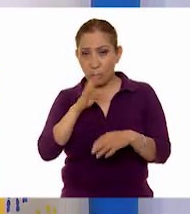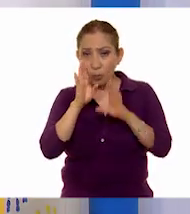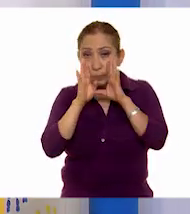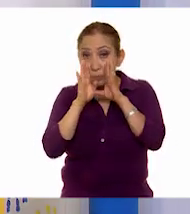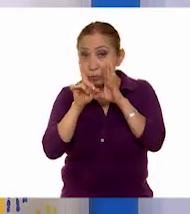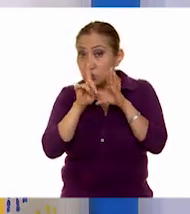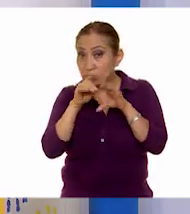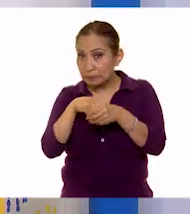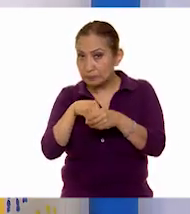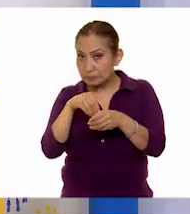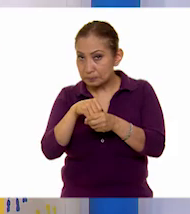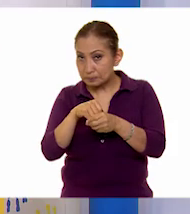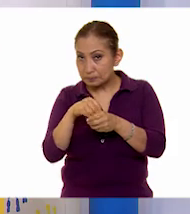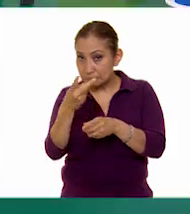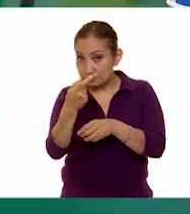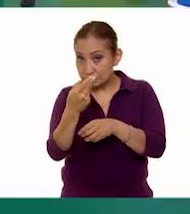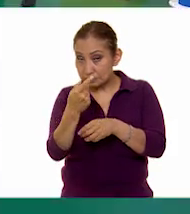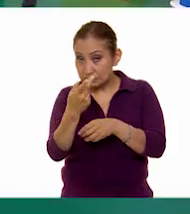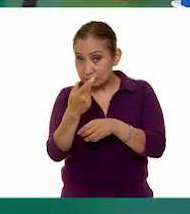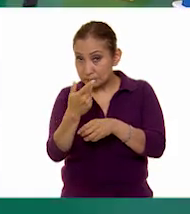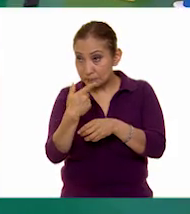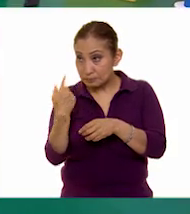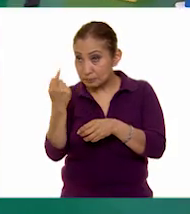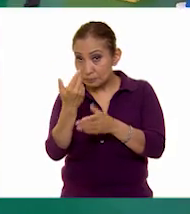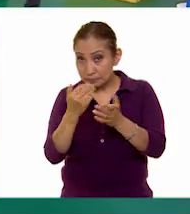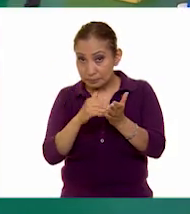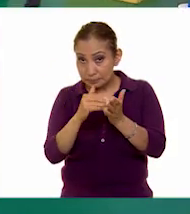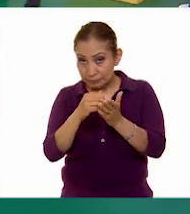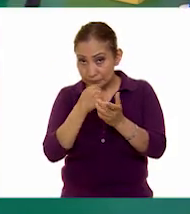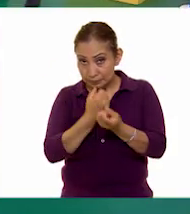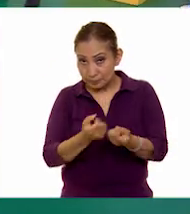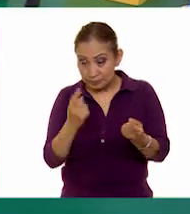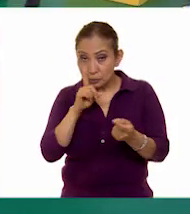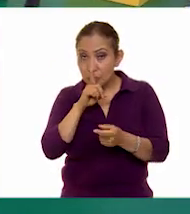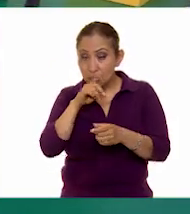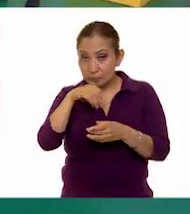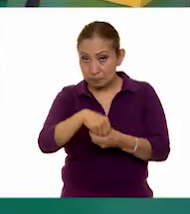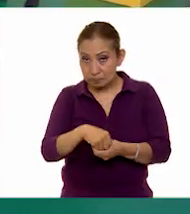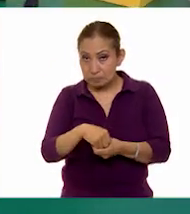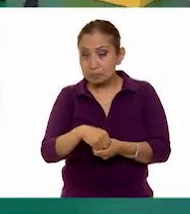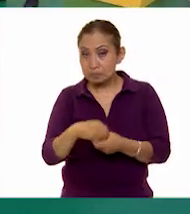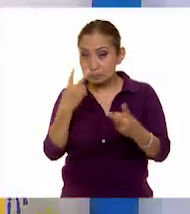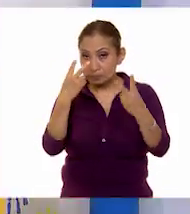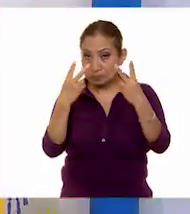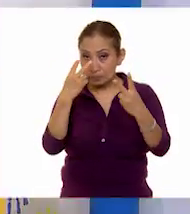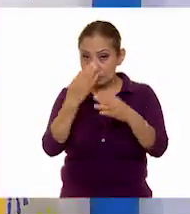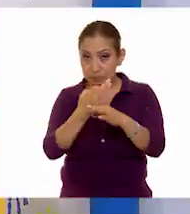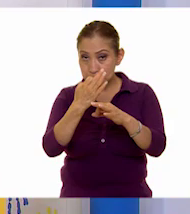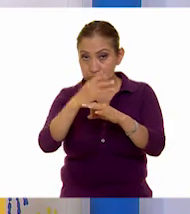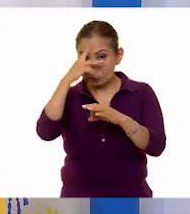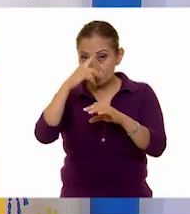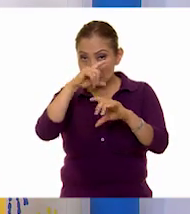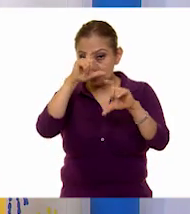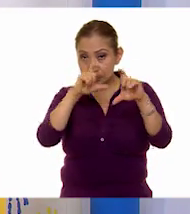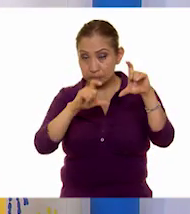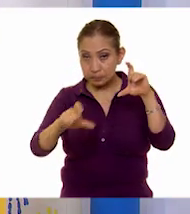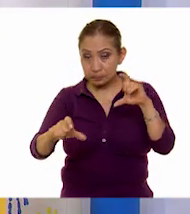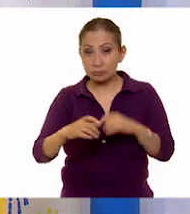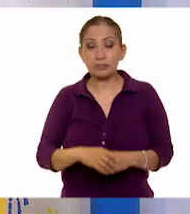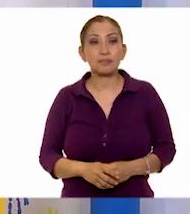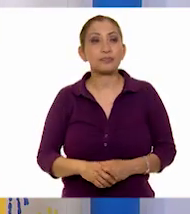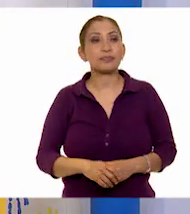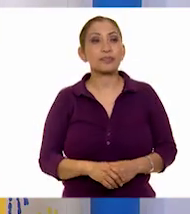secreto, pero que quede entre los millones de niñas y niños que nos ven a nivel nacional y a